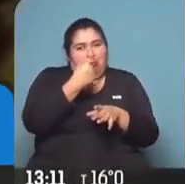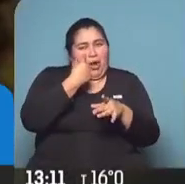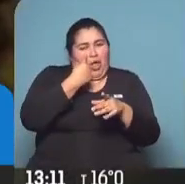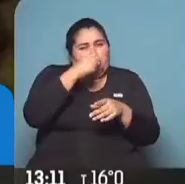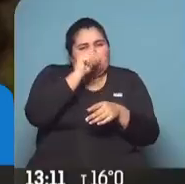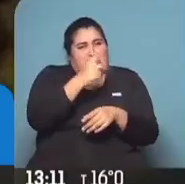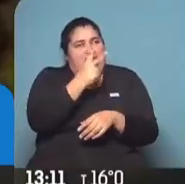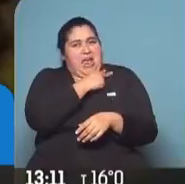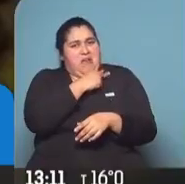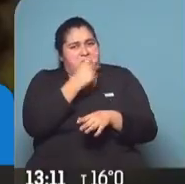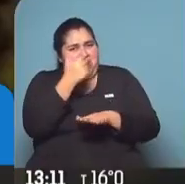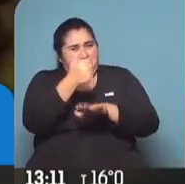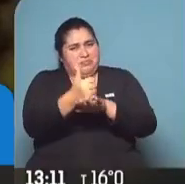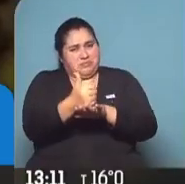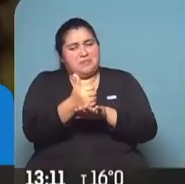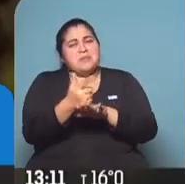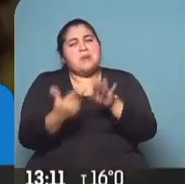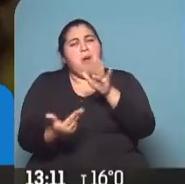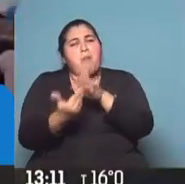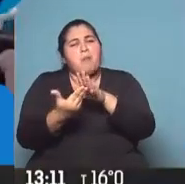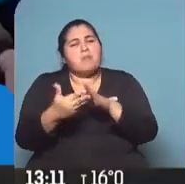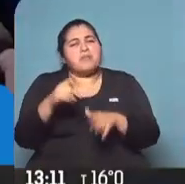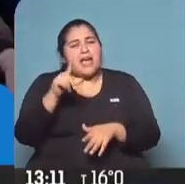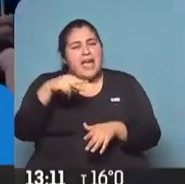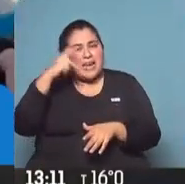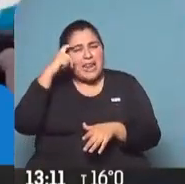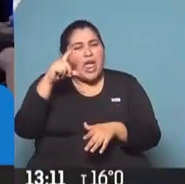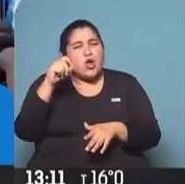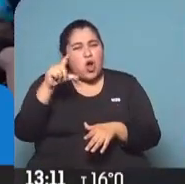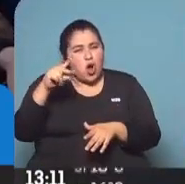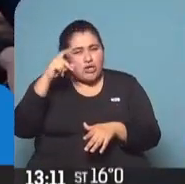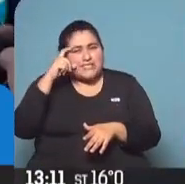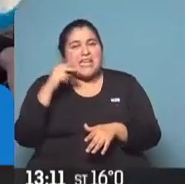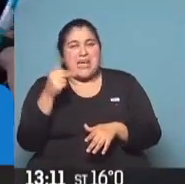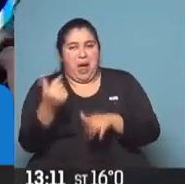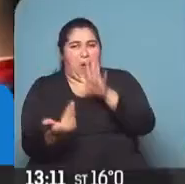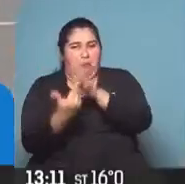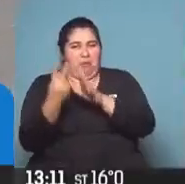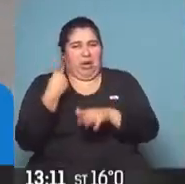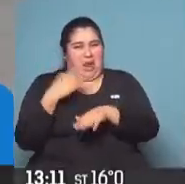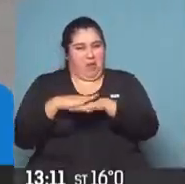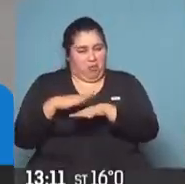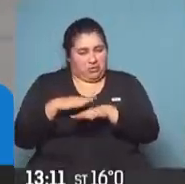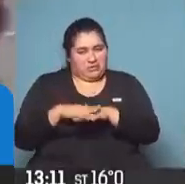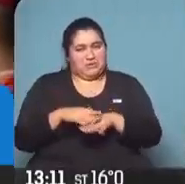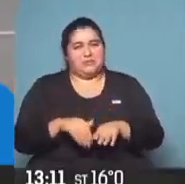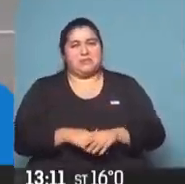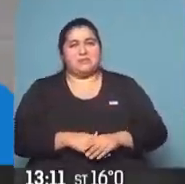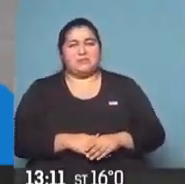primer jefe de sargento valor variaron y confía como parte integrante del ejército